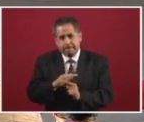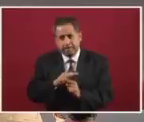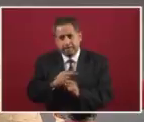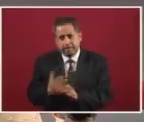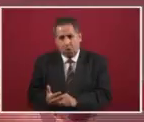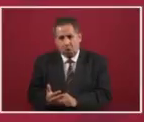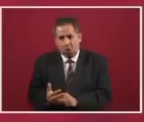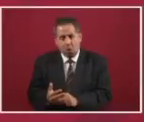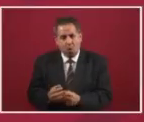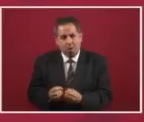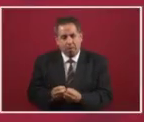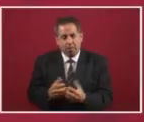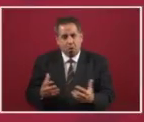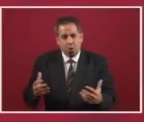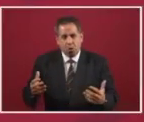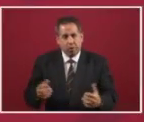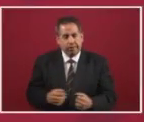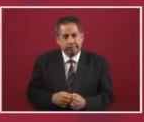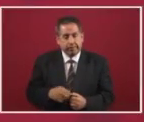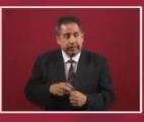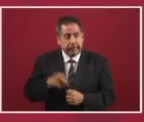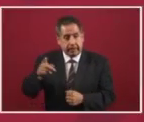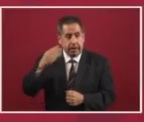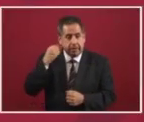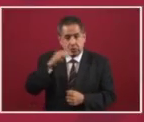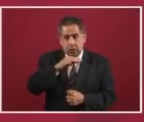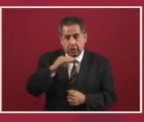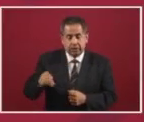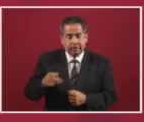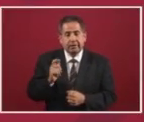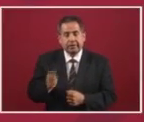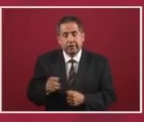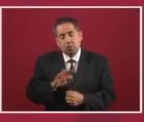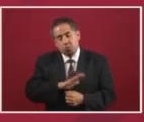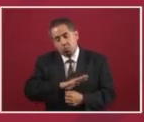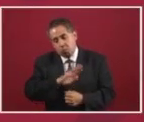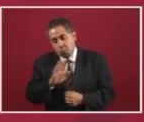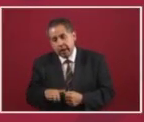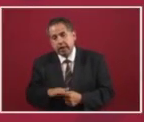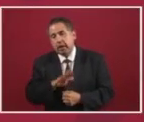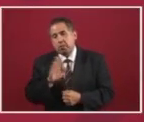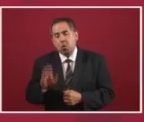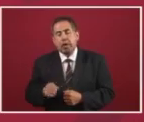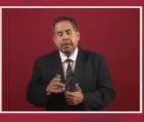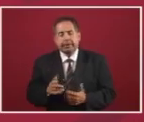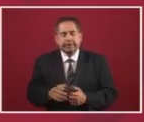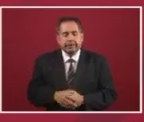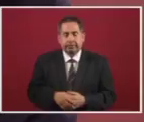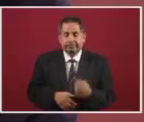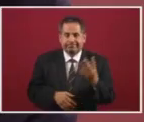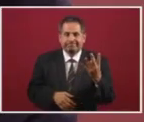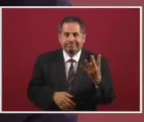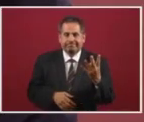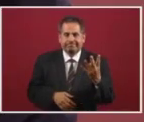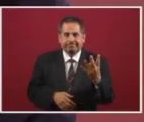helicóptero en Michoacán, en el que pierden la vida 4